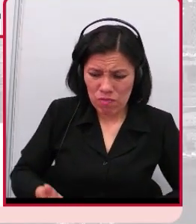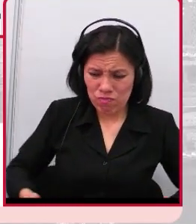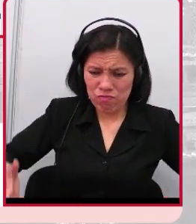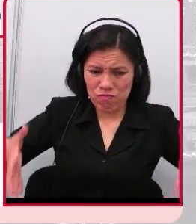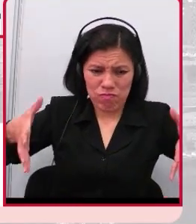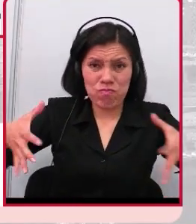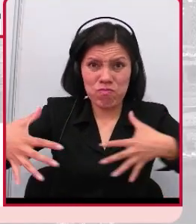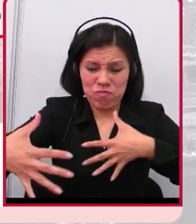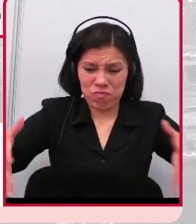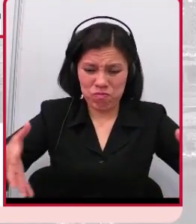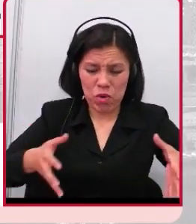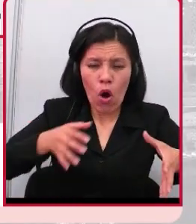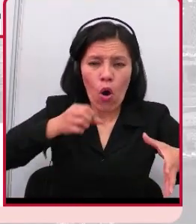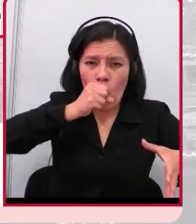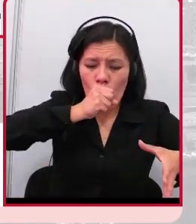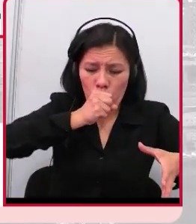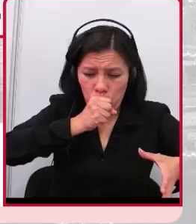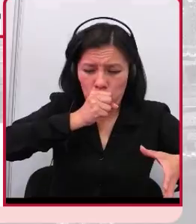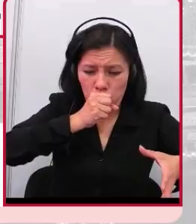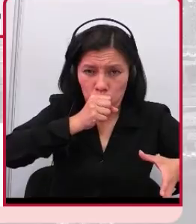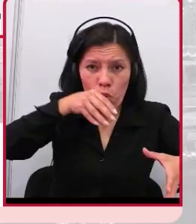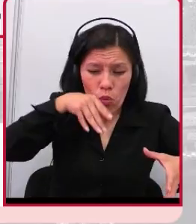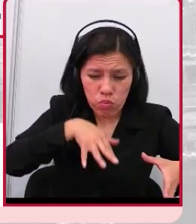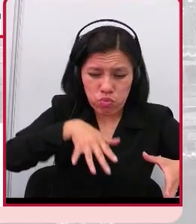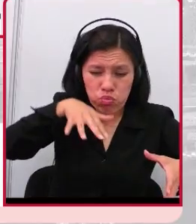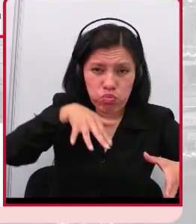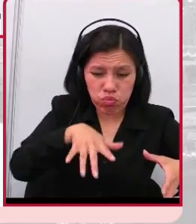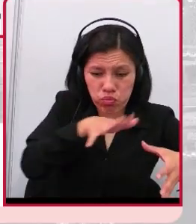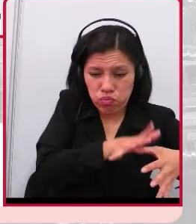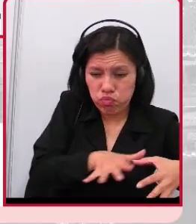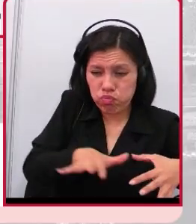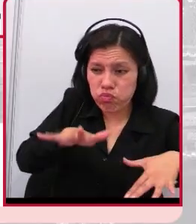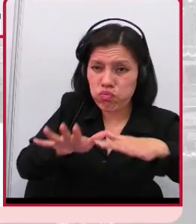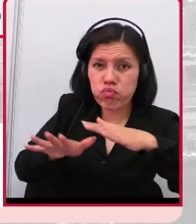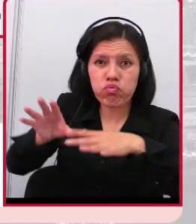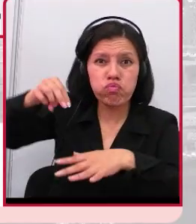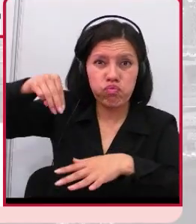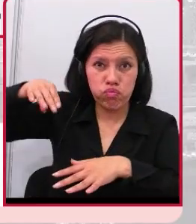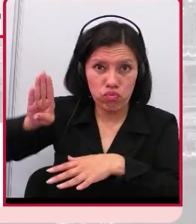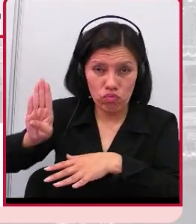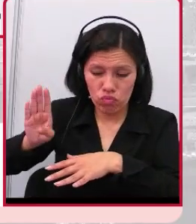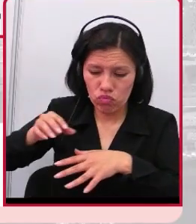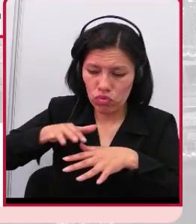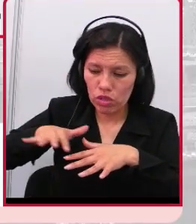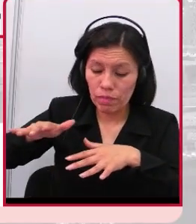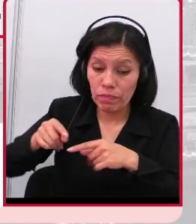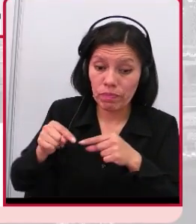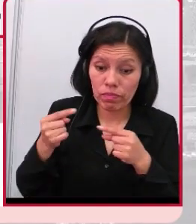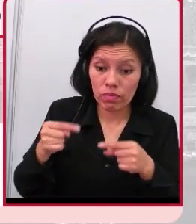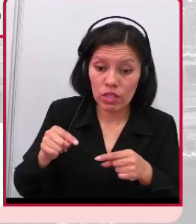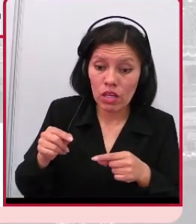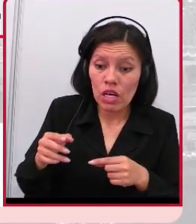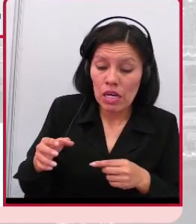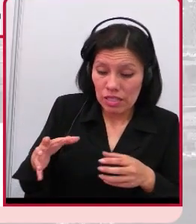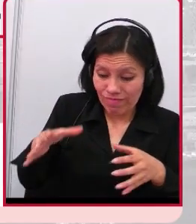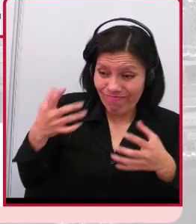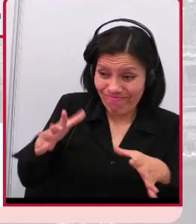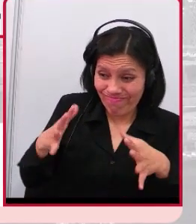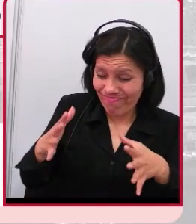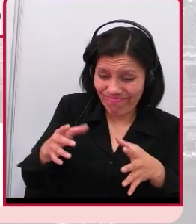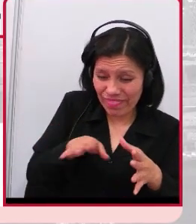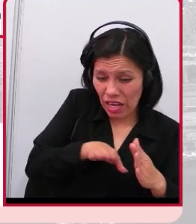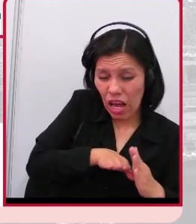muy compleja la separación. Otro tema de la problemática, ya cuando el concentrado colectivo o bulk está pasando al